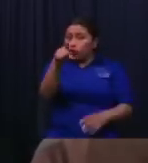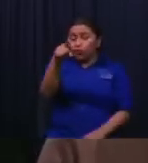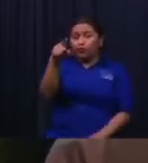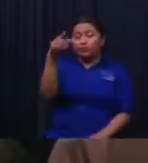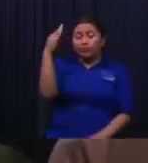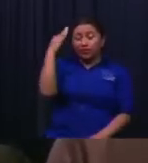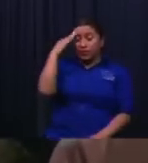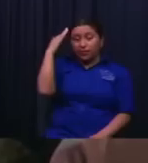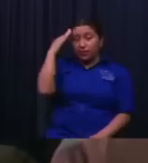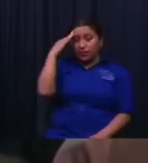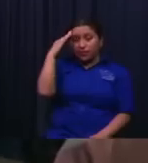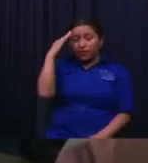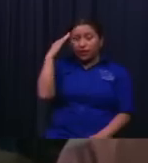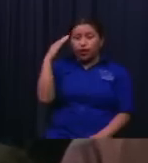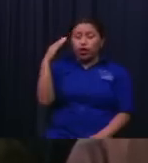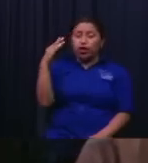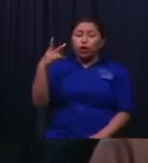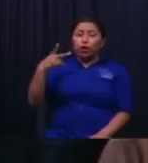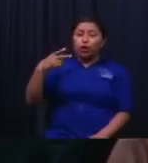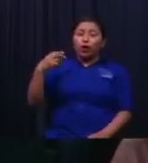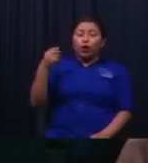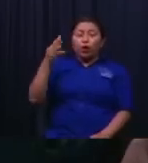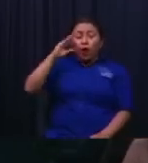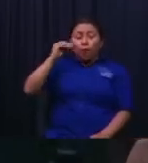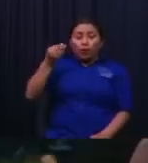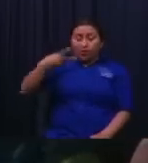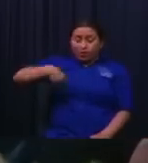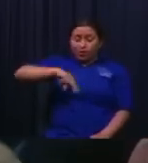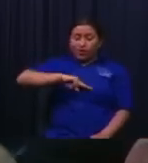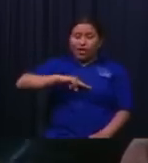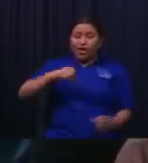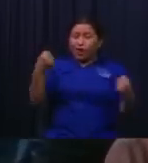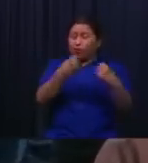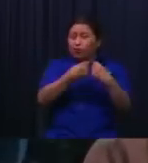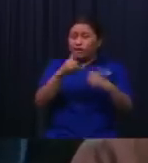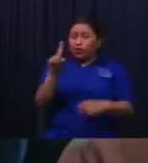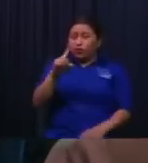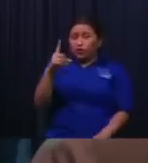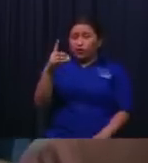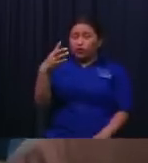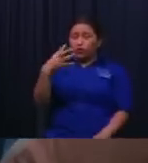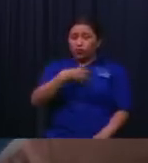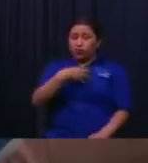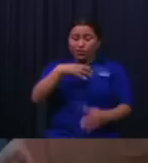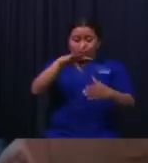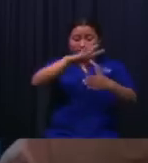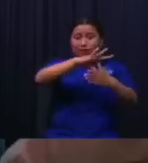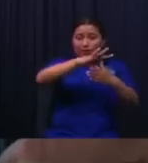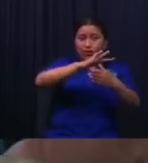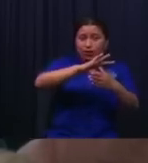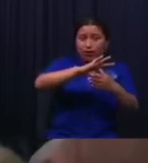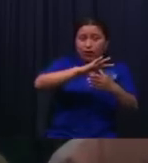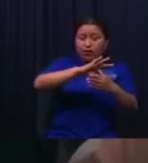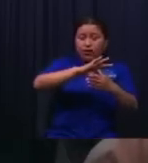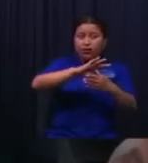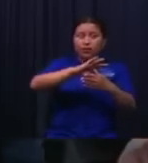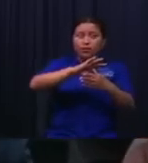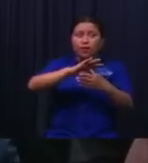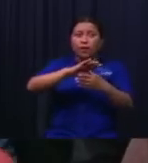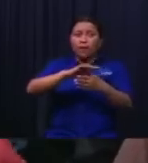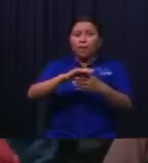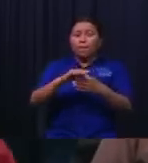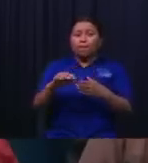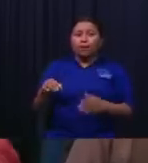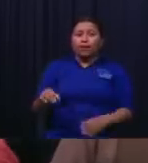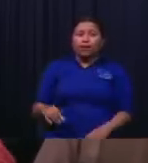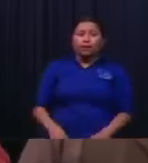Porque nuestra lucha no es contra carne y sangre. Yo se lo decía. Pero es algo escrito